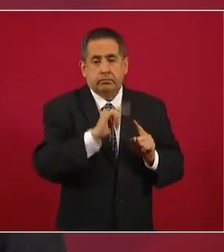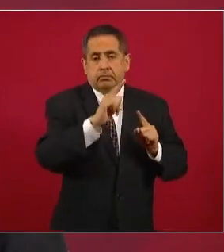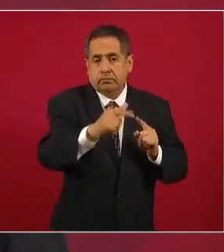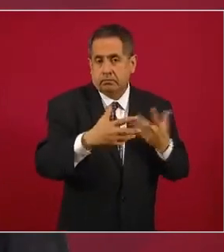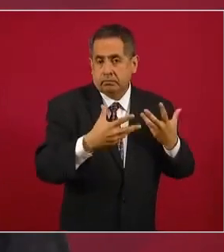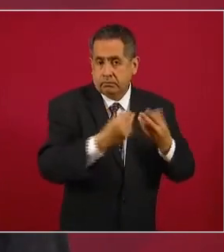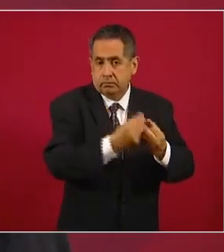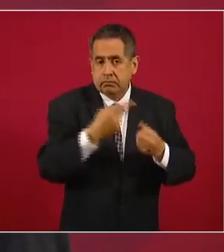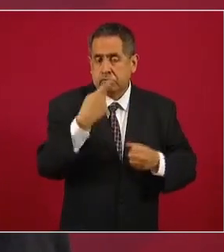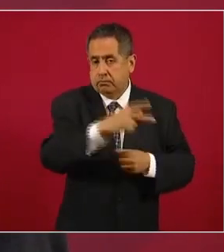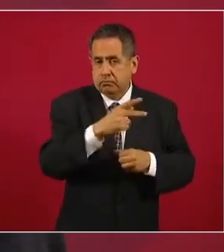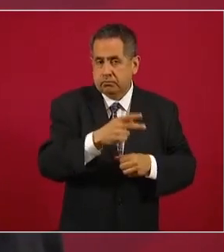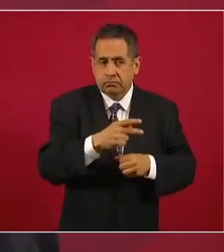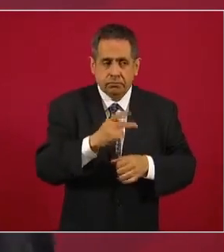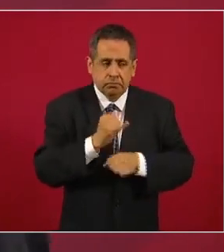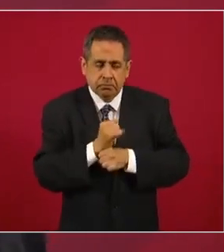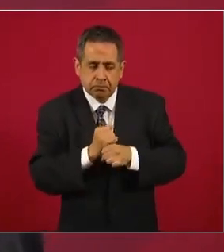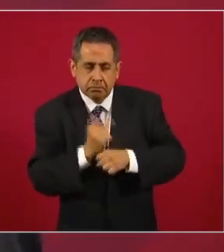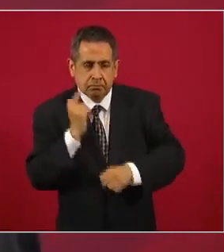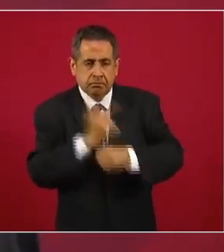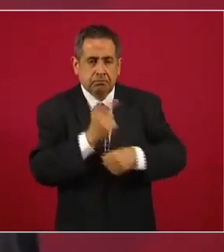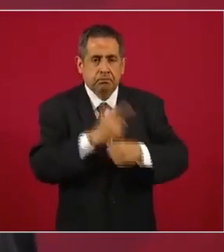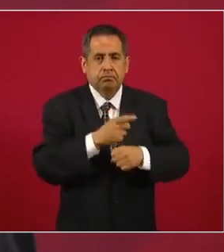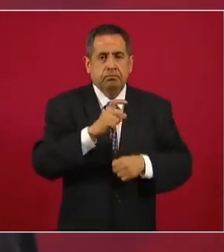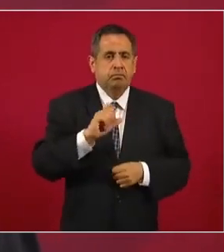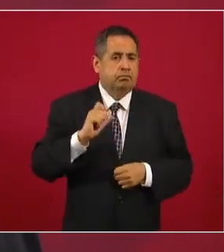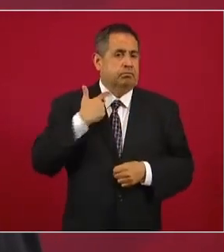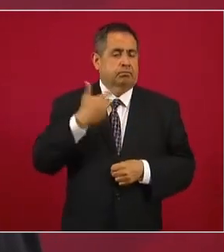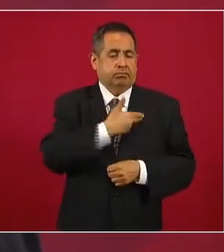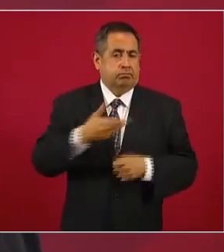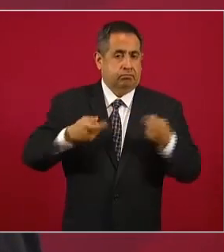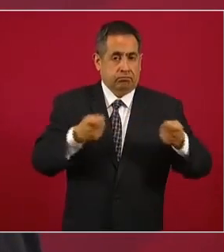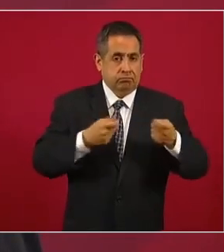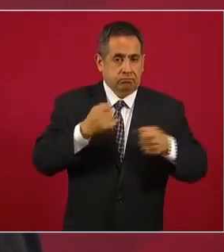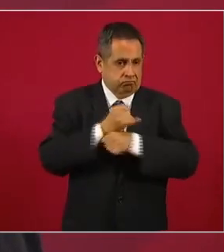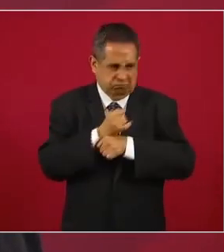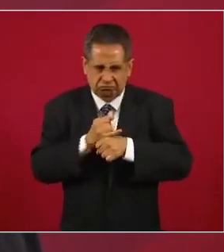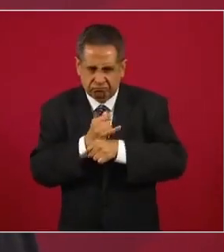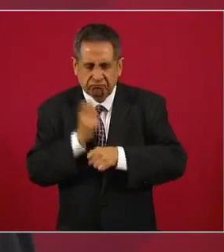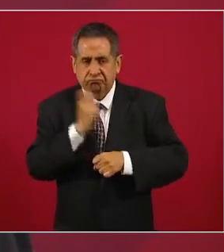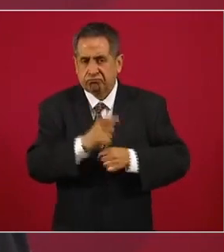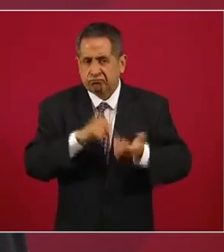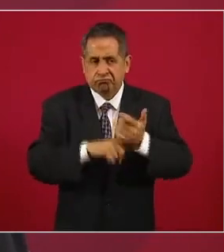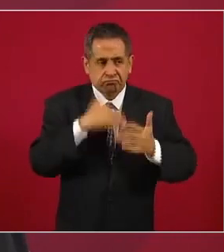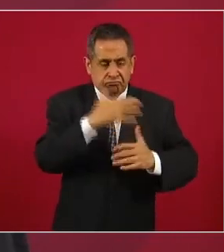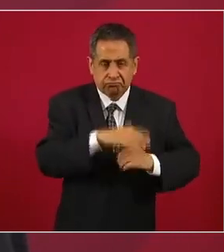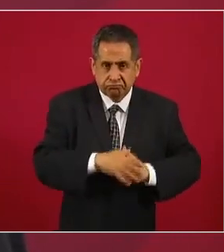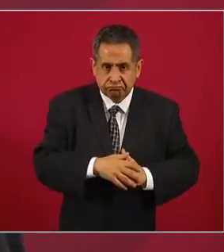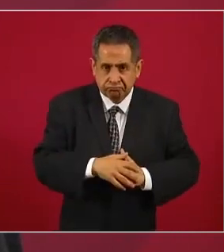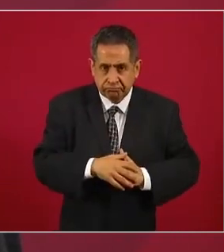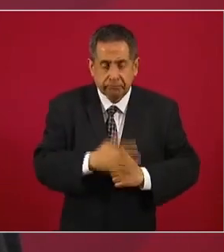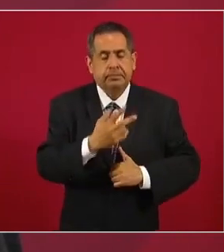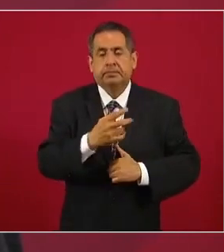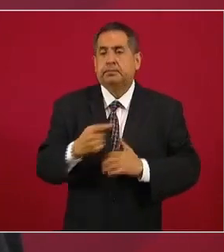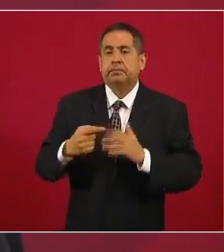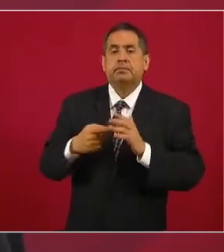de sus respectivas gestiones? Por lo aquí expuesto,